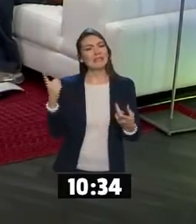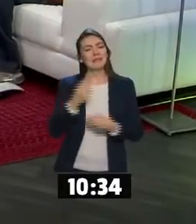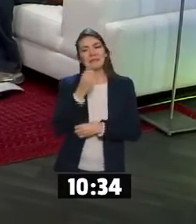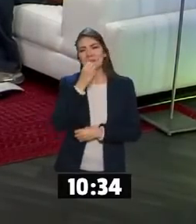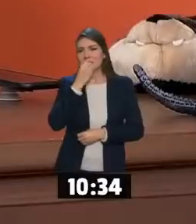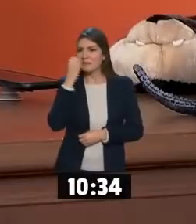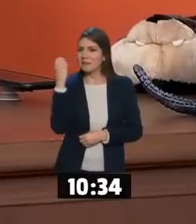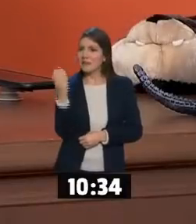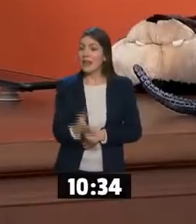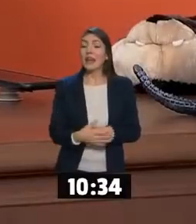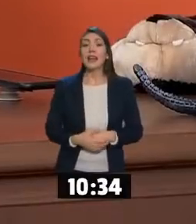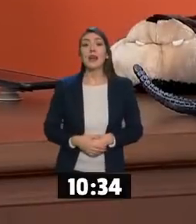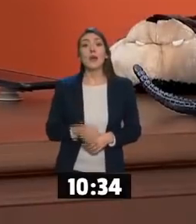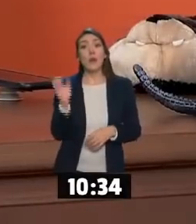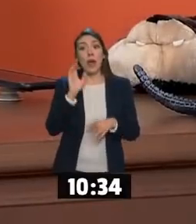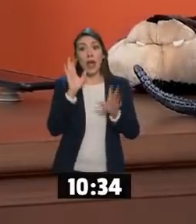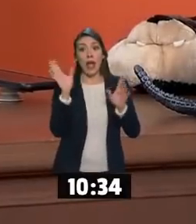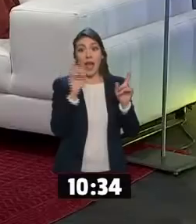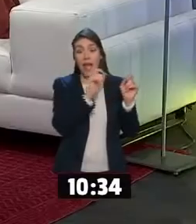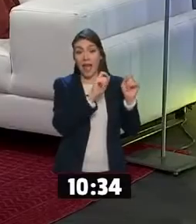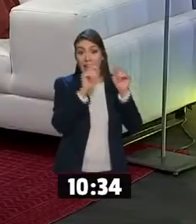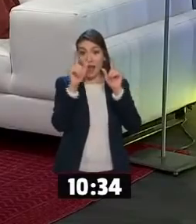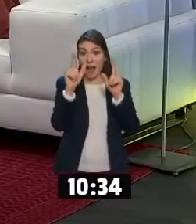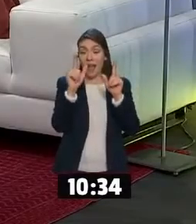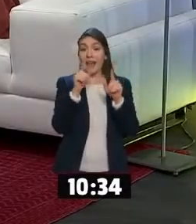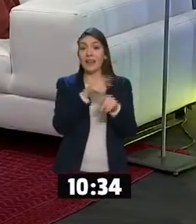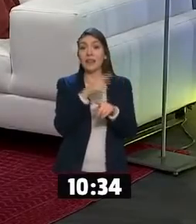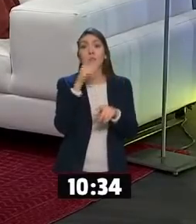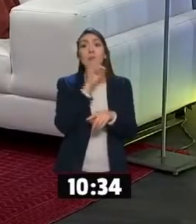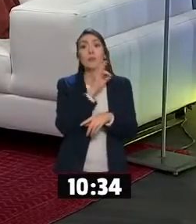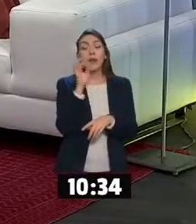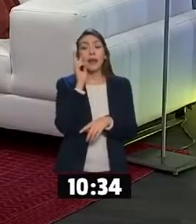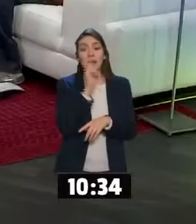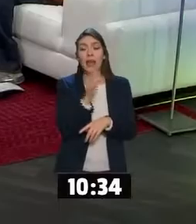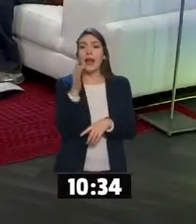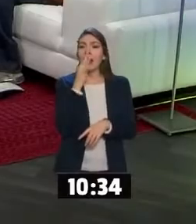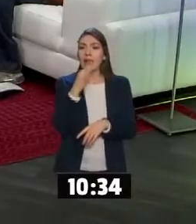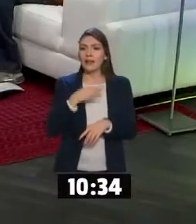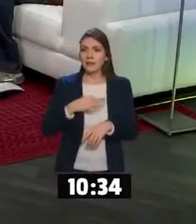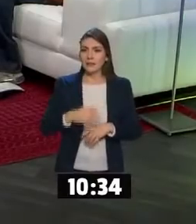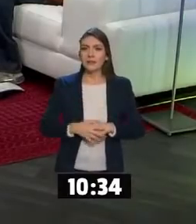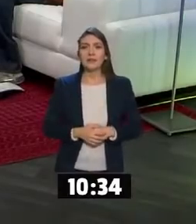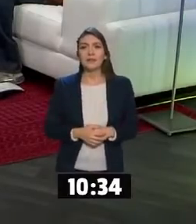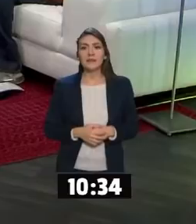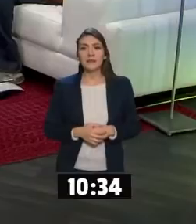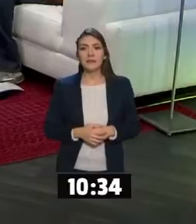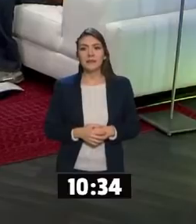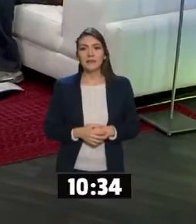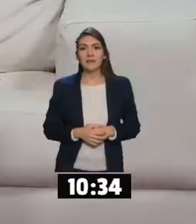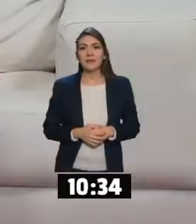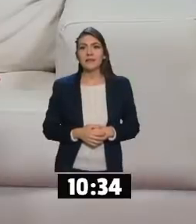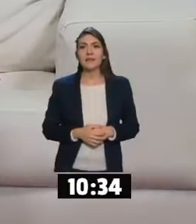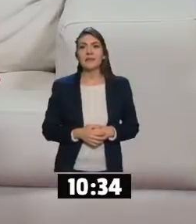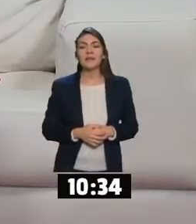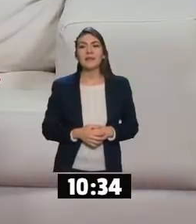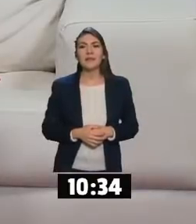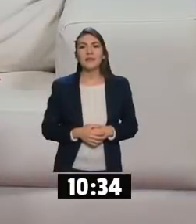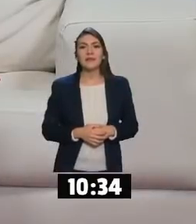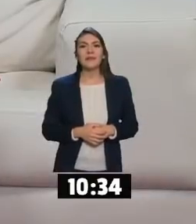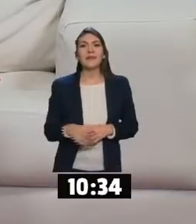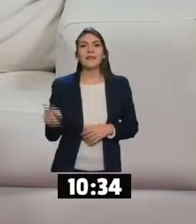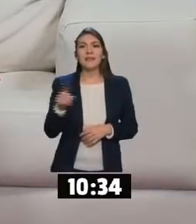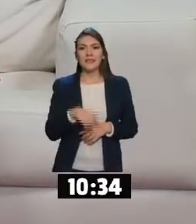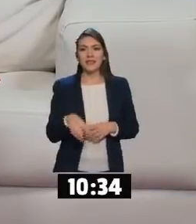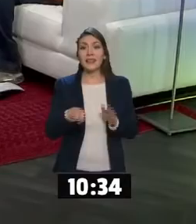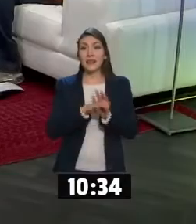nos avisan cuando esté ya en plataforma. Sí, ¿sabe qué? Si se lo gana, que lo venga y que nos lo enseñe. Digo, sí, el Ariel. Y también el